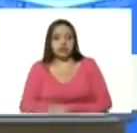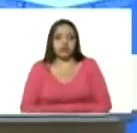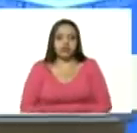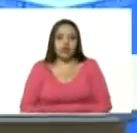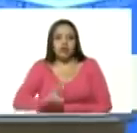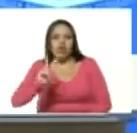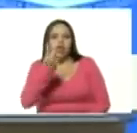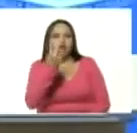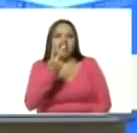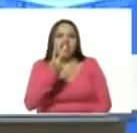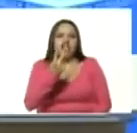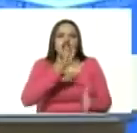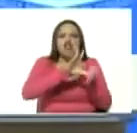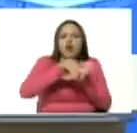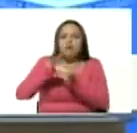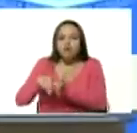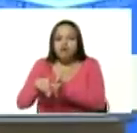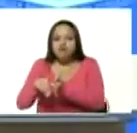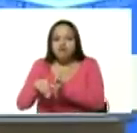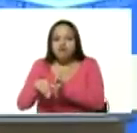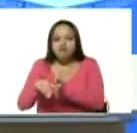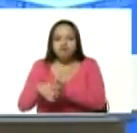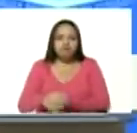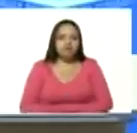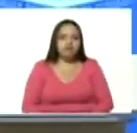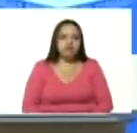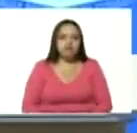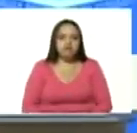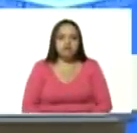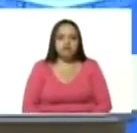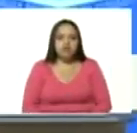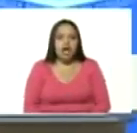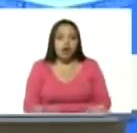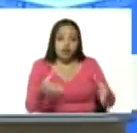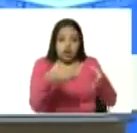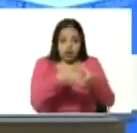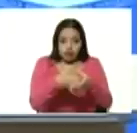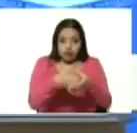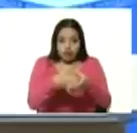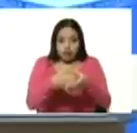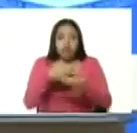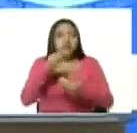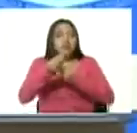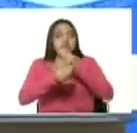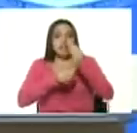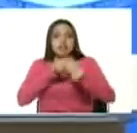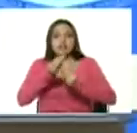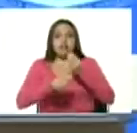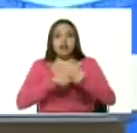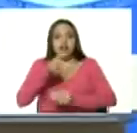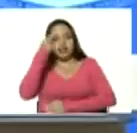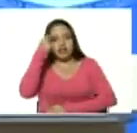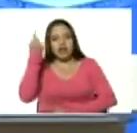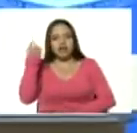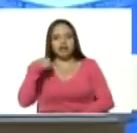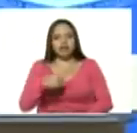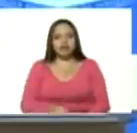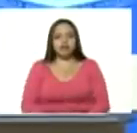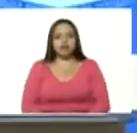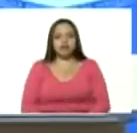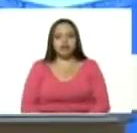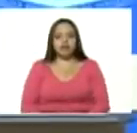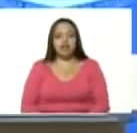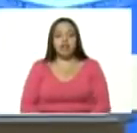estafa, un doble robo, con una reunión que se suscitó el día de ayer